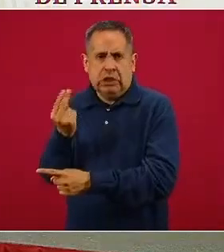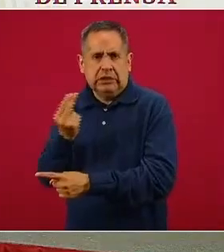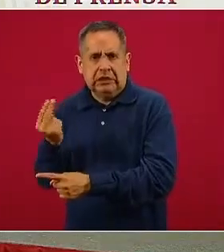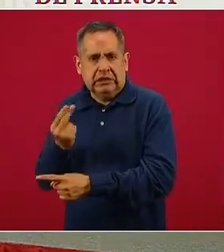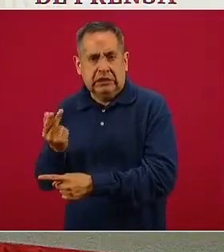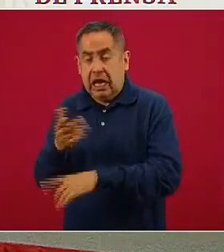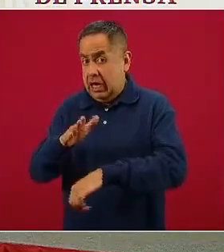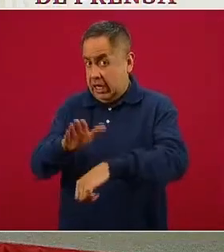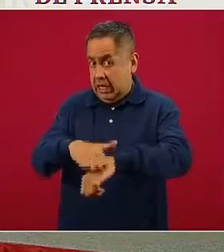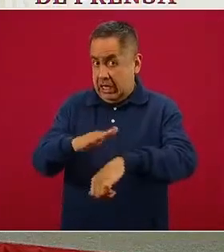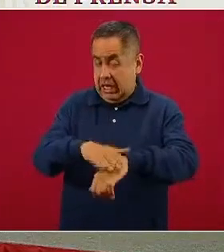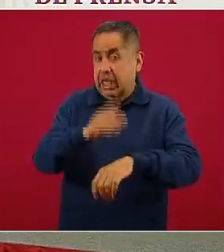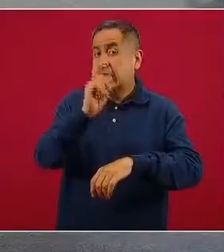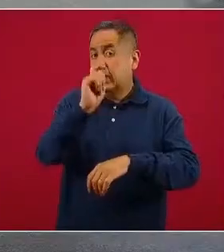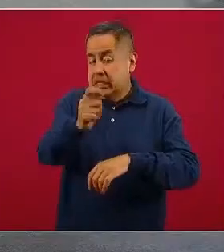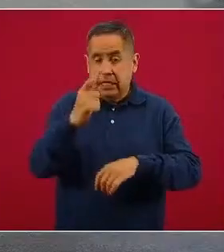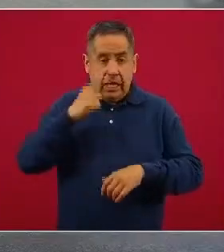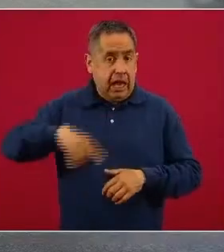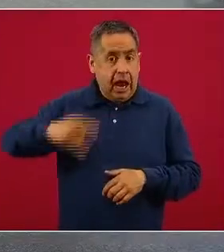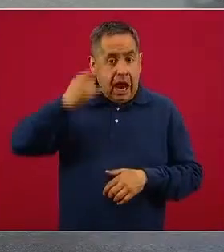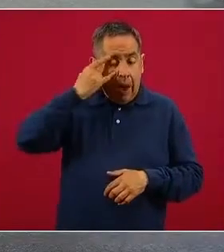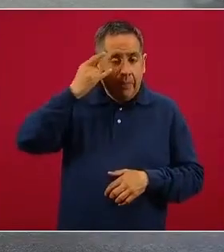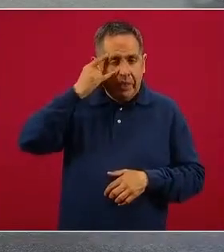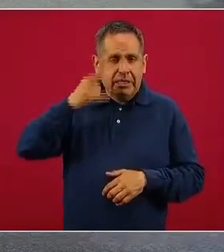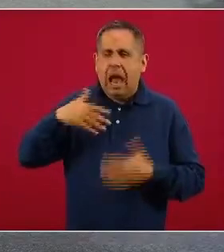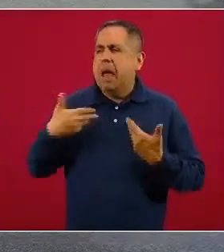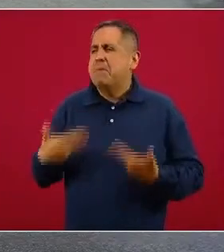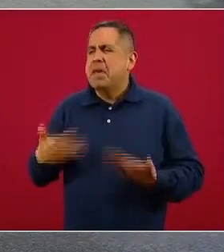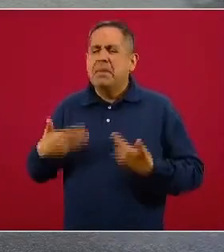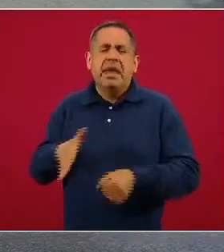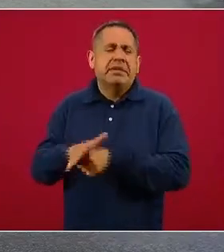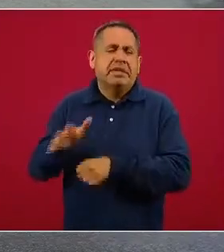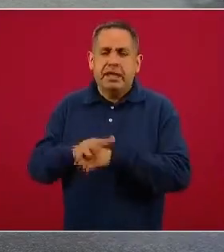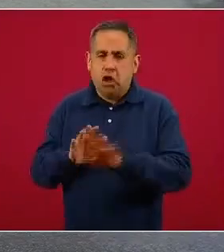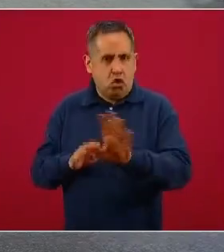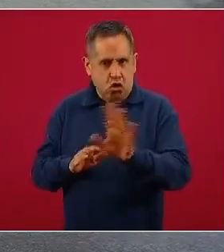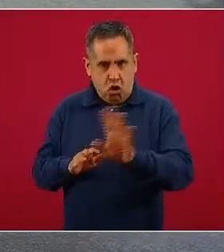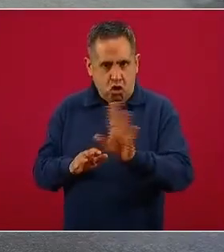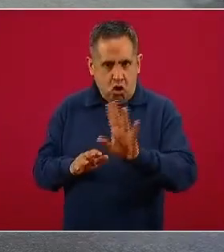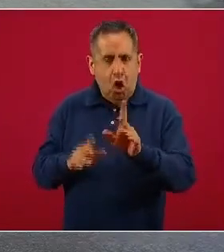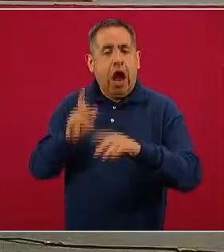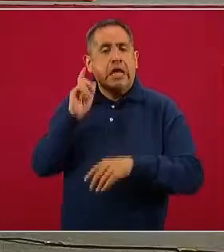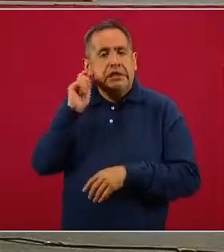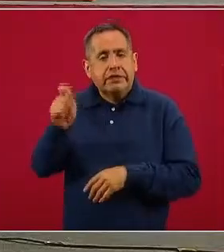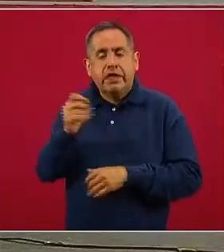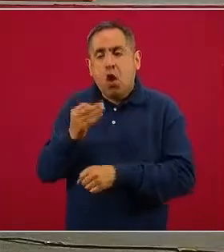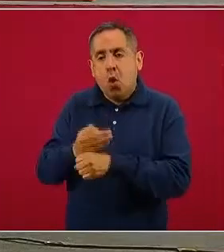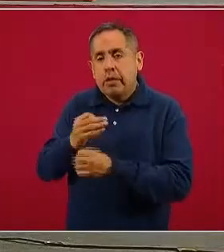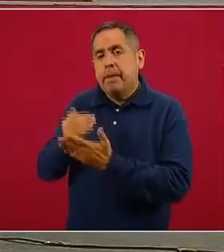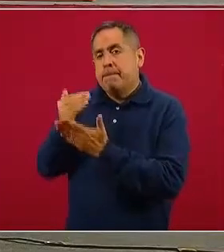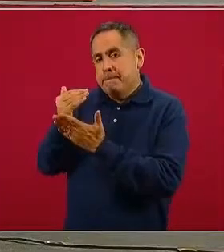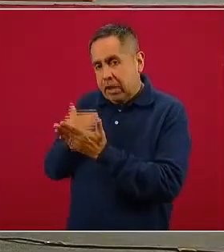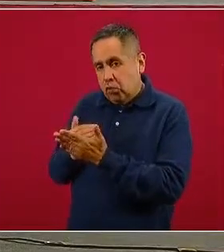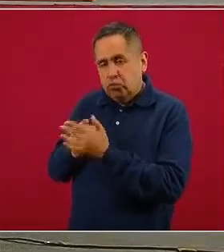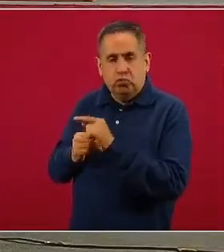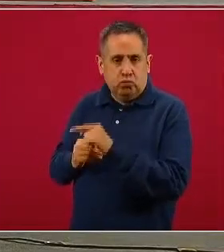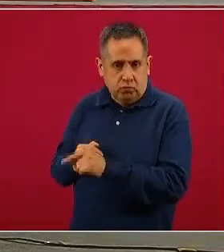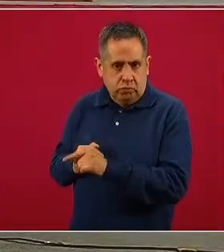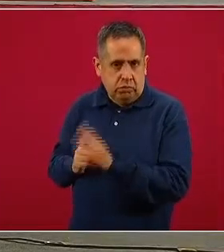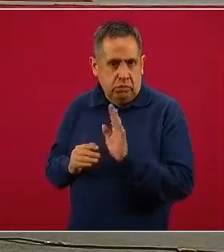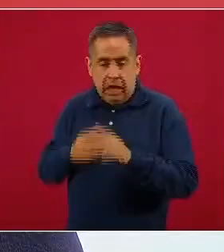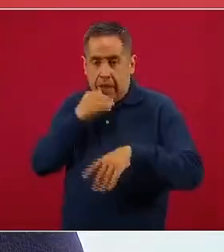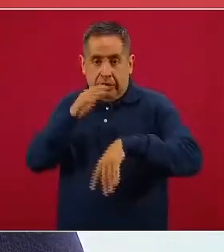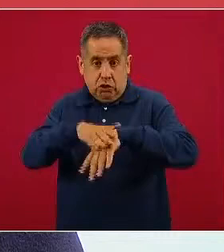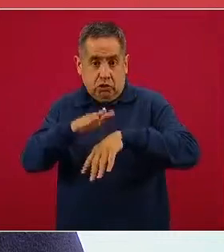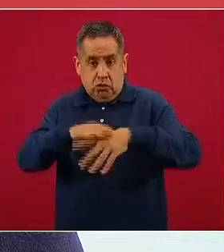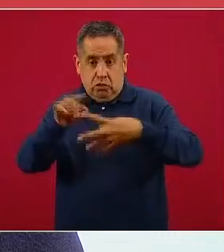ojo, recordemos que esto no significa dejar de hacer las acciones preventivas en cualquiera de los 4 niveles de riesgo, y esto aprovechamos